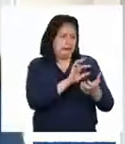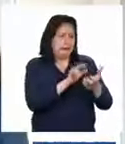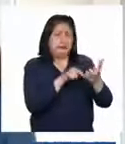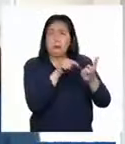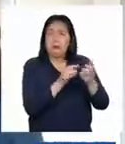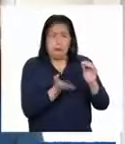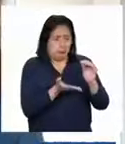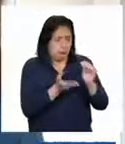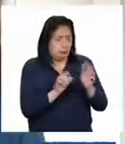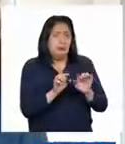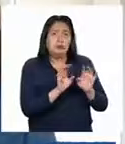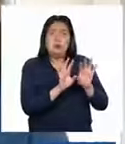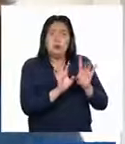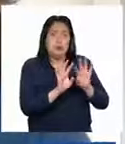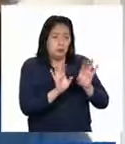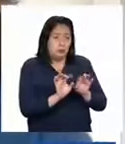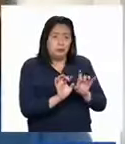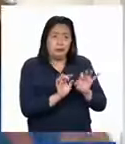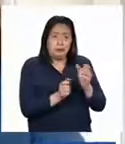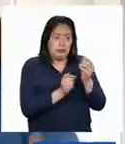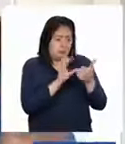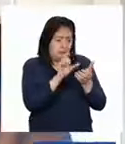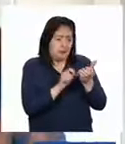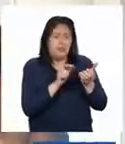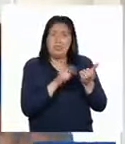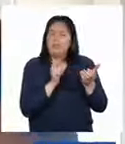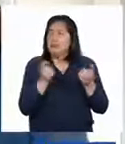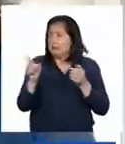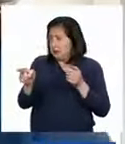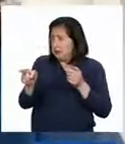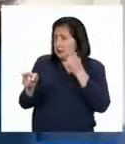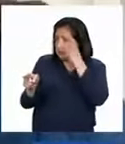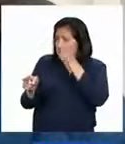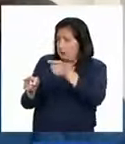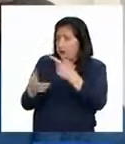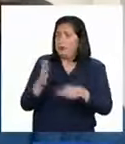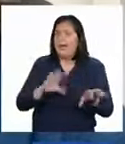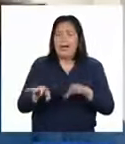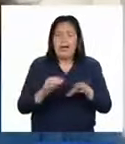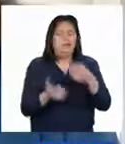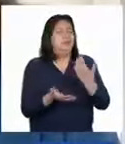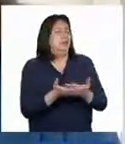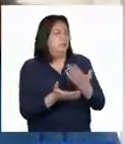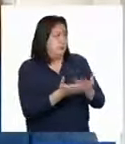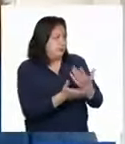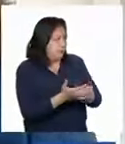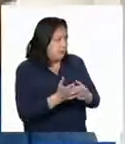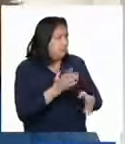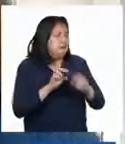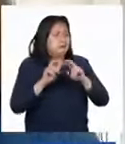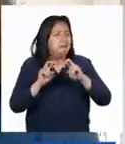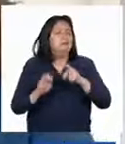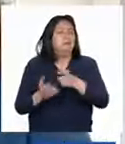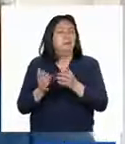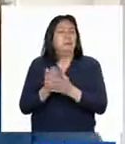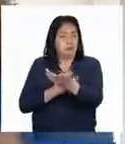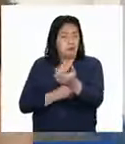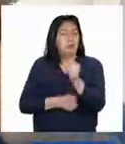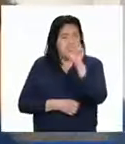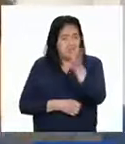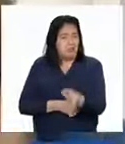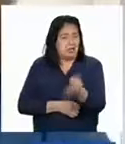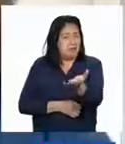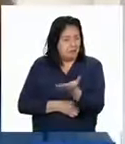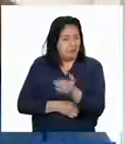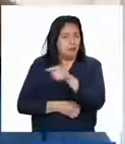celulares, que son pequeñas computadoras que tenemos. Me parece que ustedes van a estar haciendo experimentos sobre esto muy pronto. Los invito